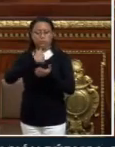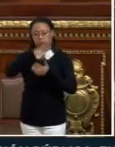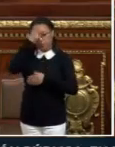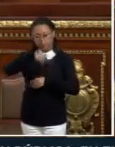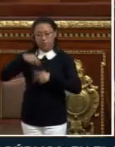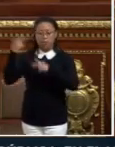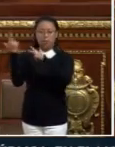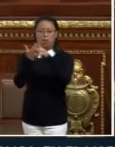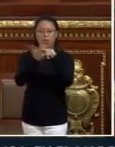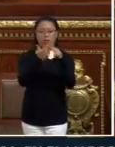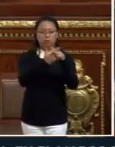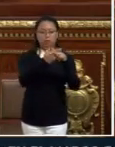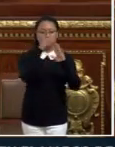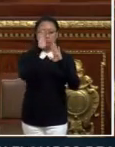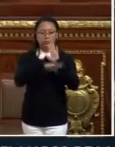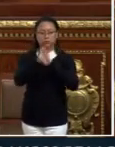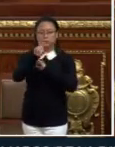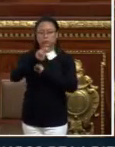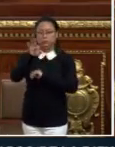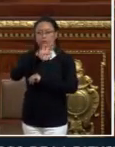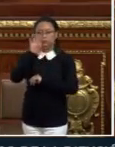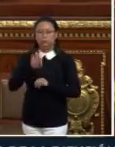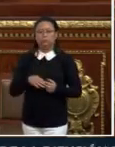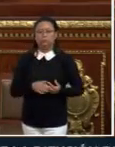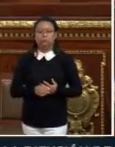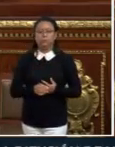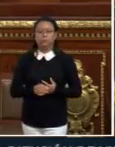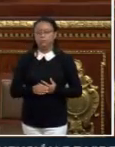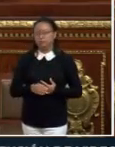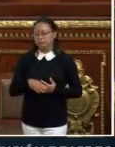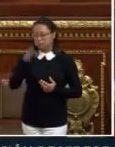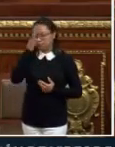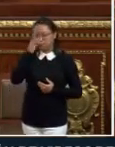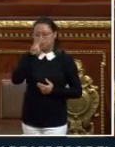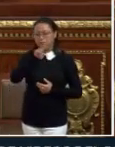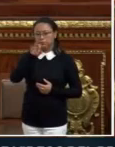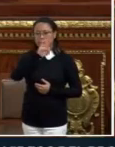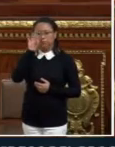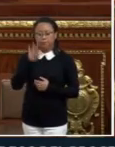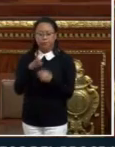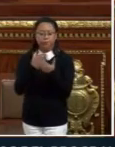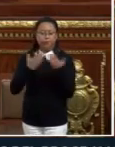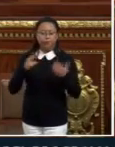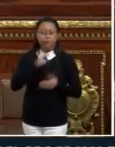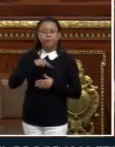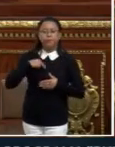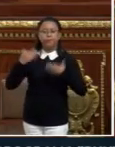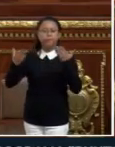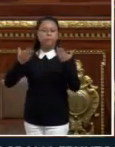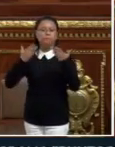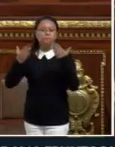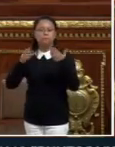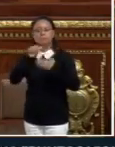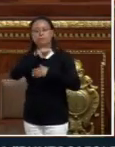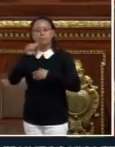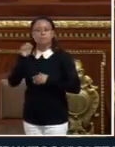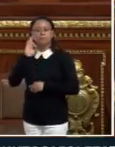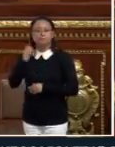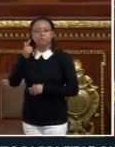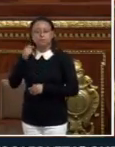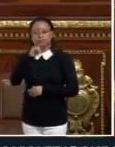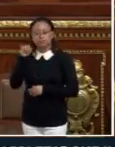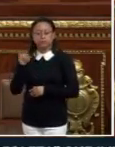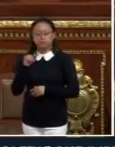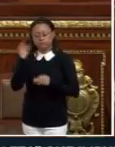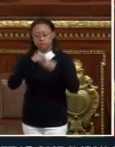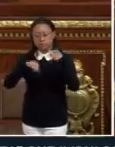el 200%, casi el 200%. Comparémoslo con cualquier otra fiscalía del país, de